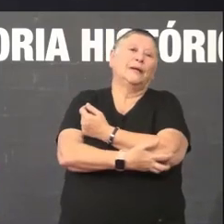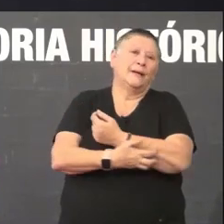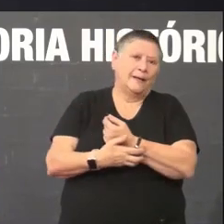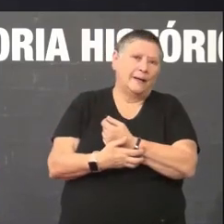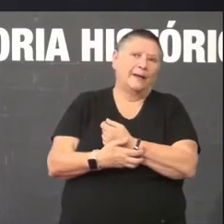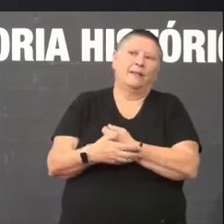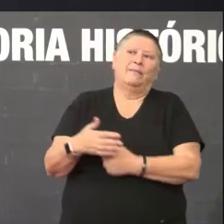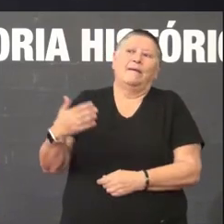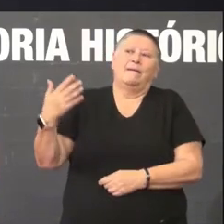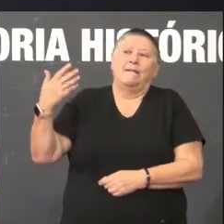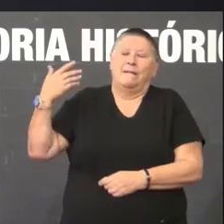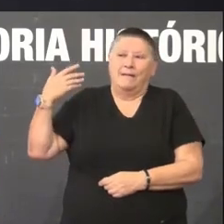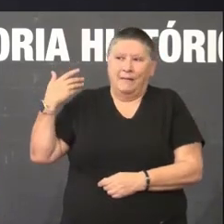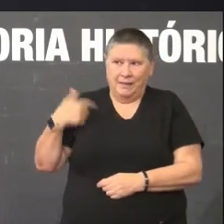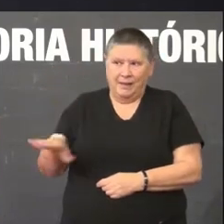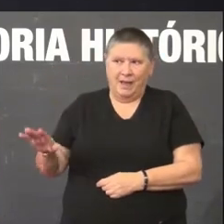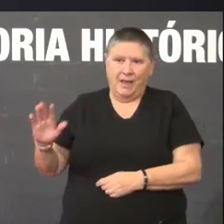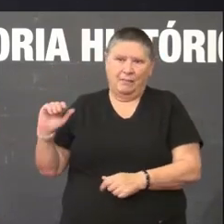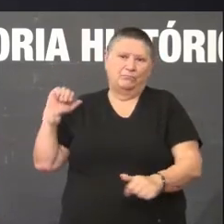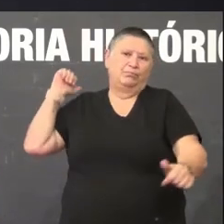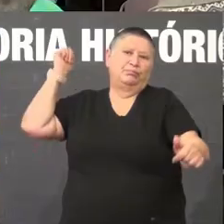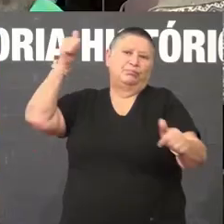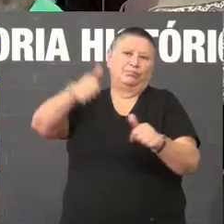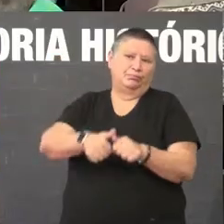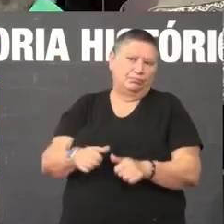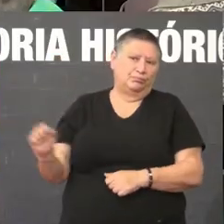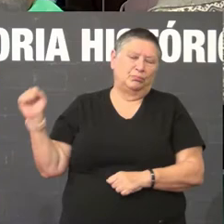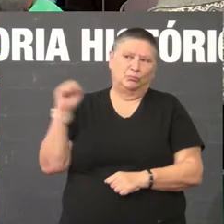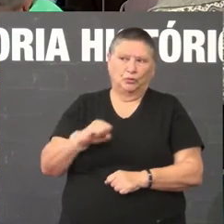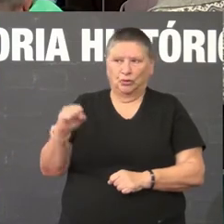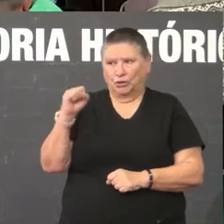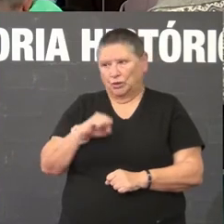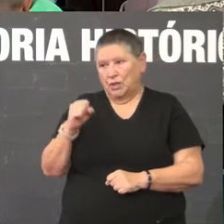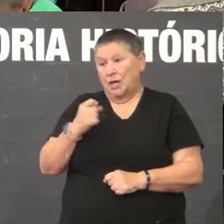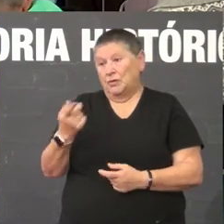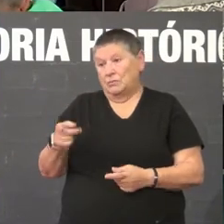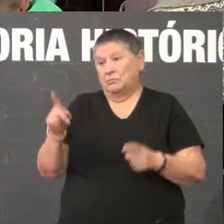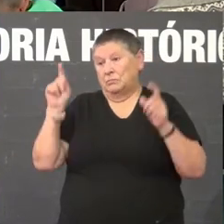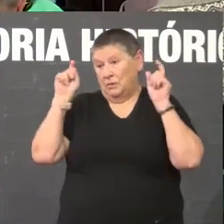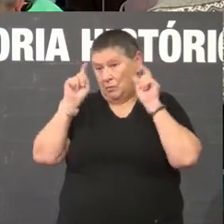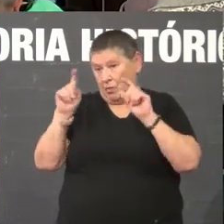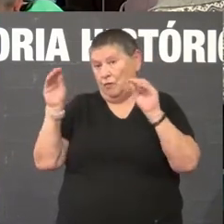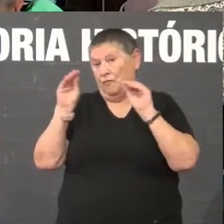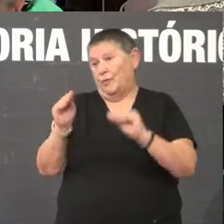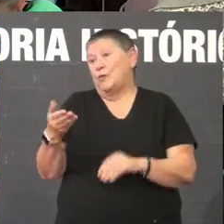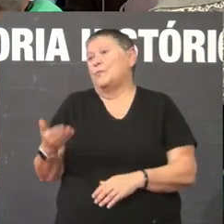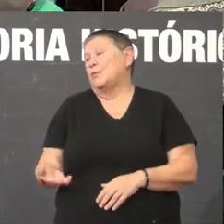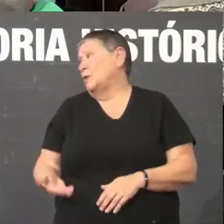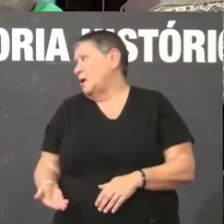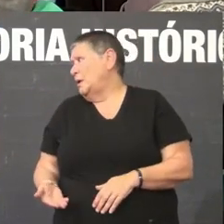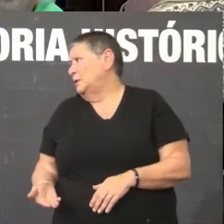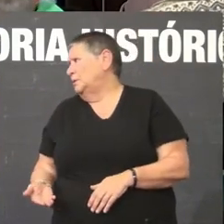é unha carencia xa que leva moitos anos e que a educación e a formación é fundamental. Entón,